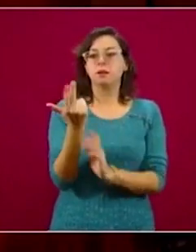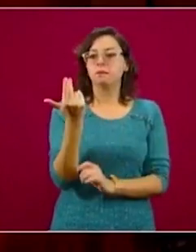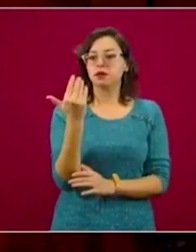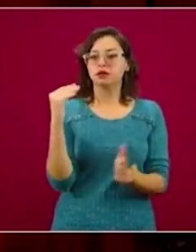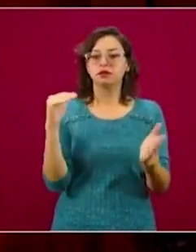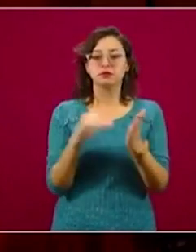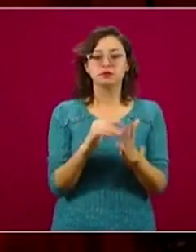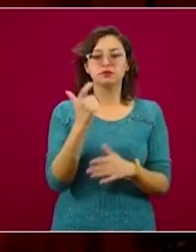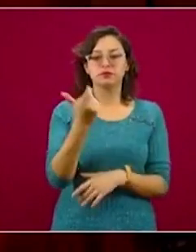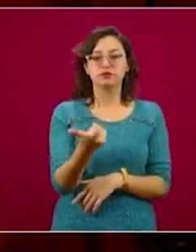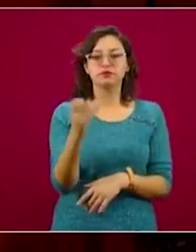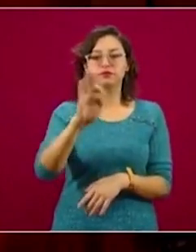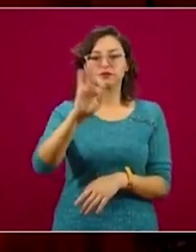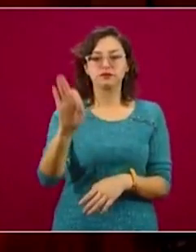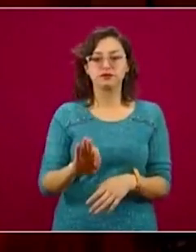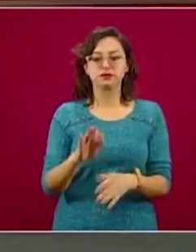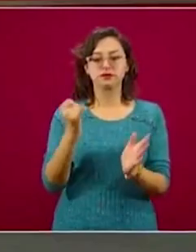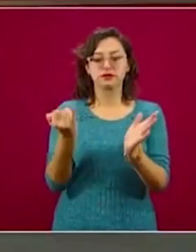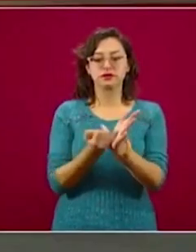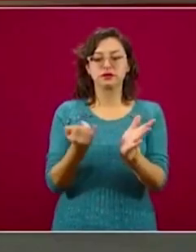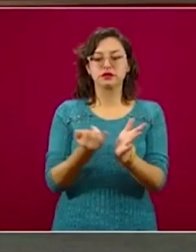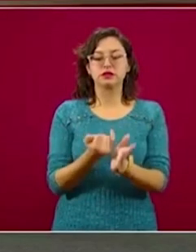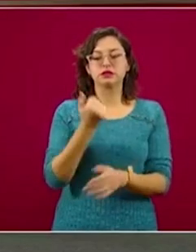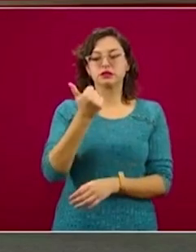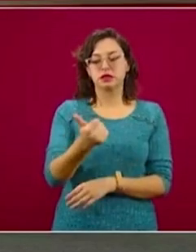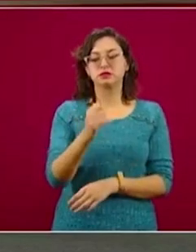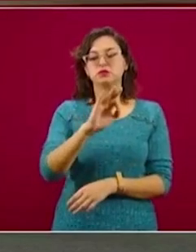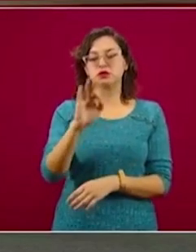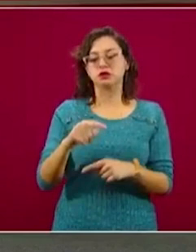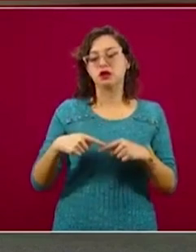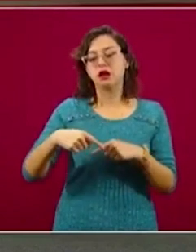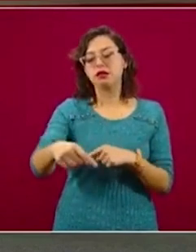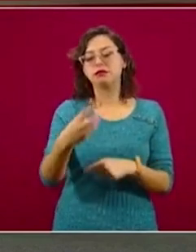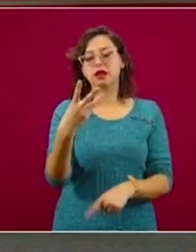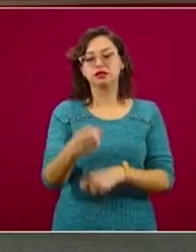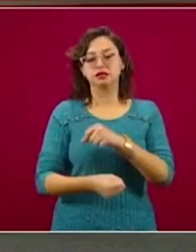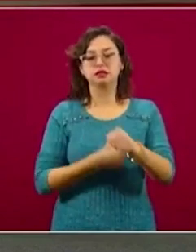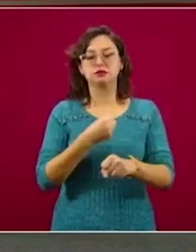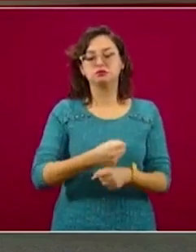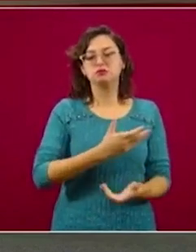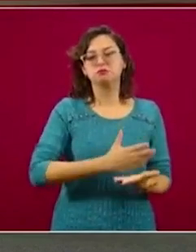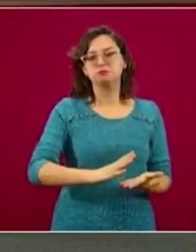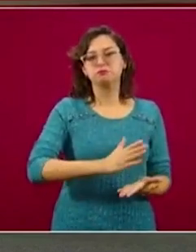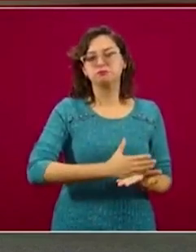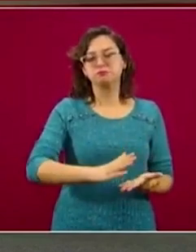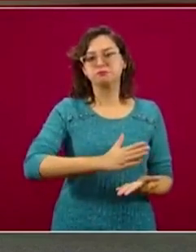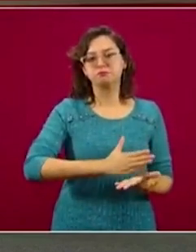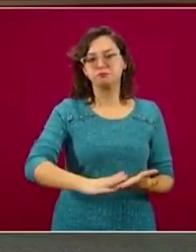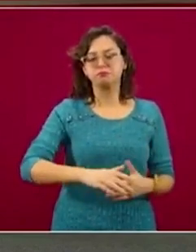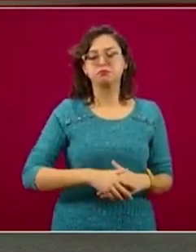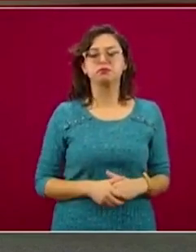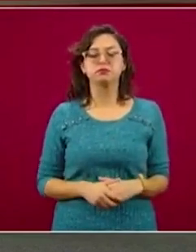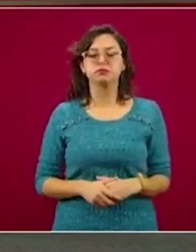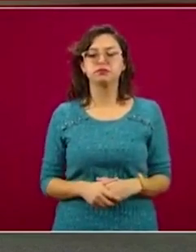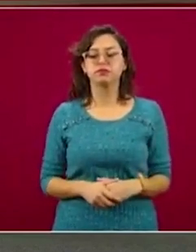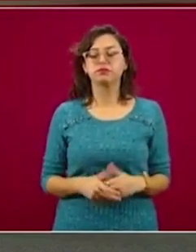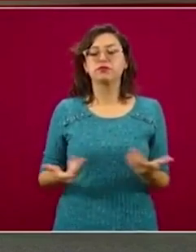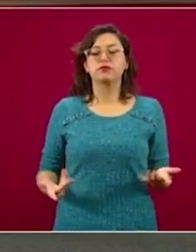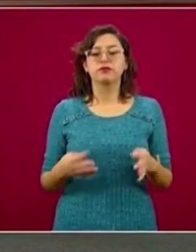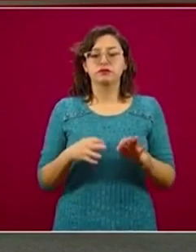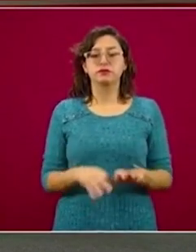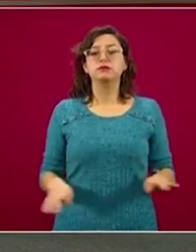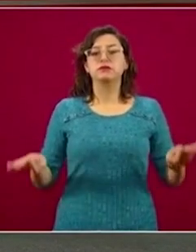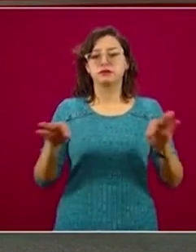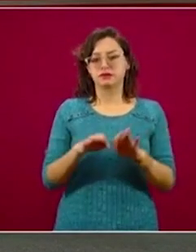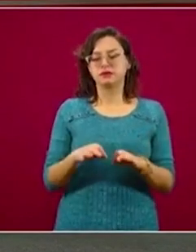una tasa interés de 6 por ciento a pagar en tres años ahí es importante de ver cómo vamos el día de hoy 10 de